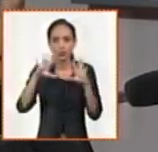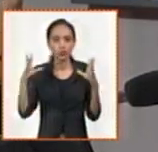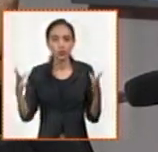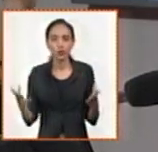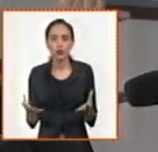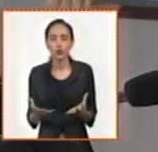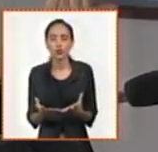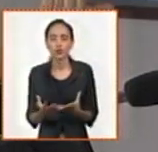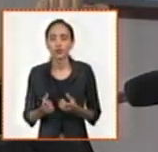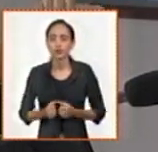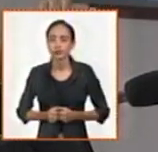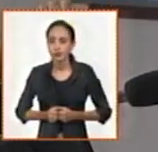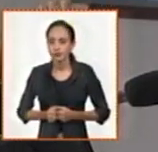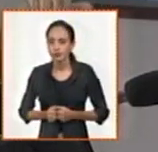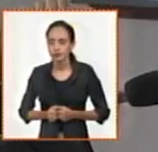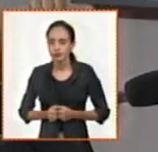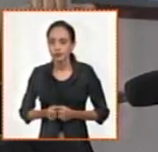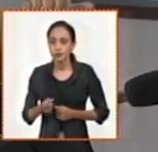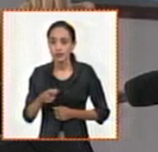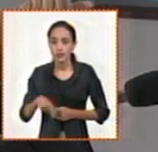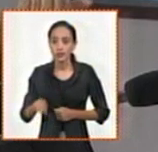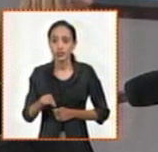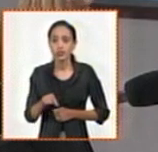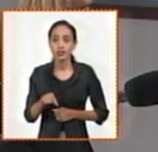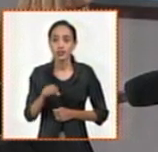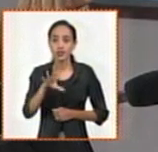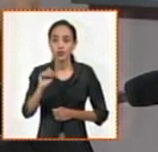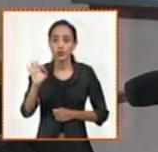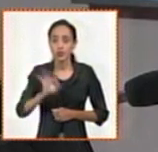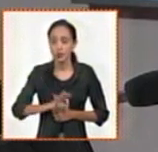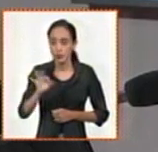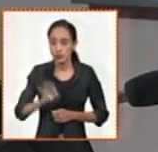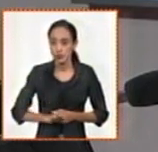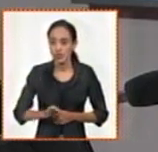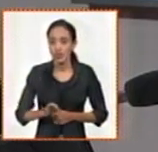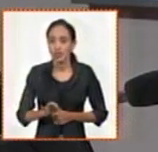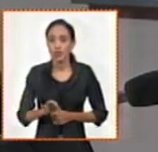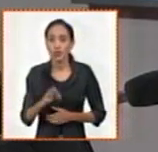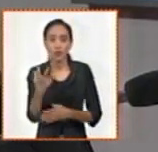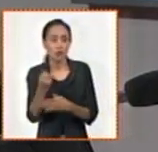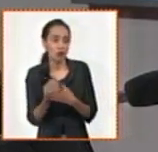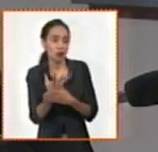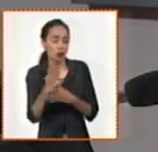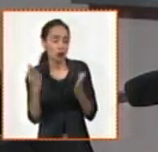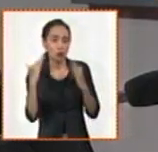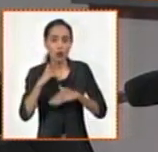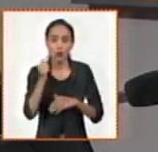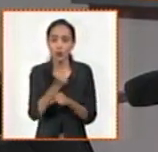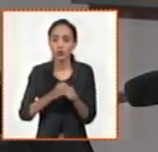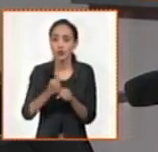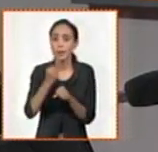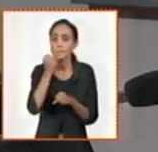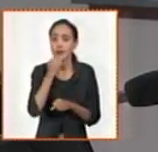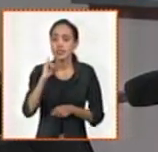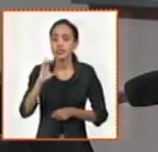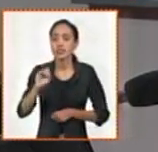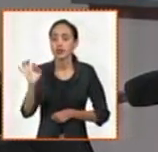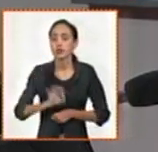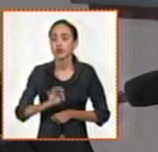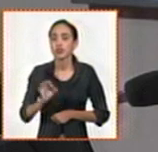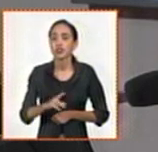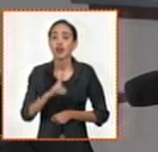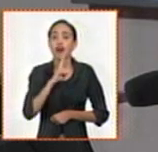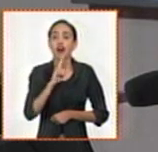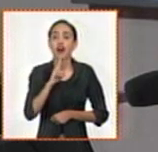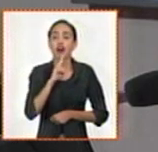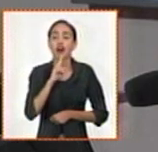es responsable de casi el 50% de la deforestación a nivel global, que usa más del 60% del agua dulce en